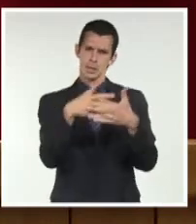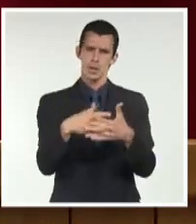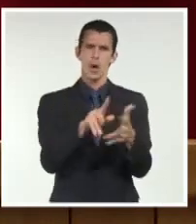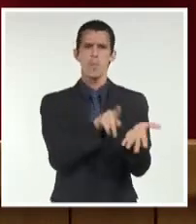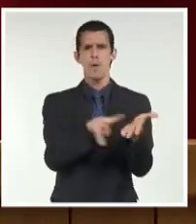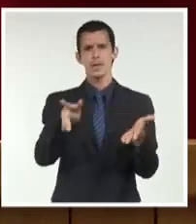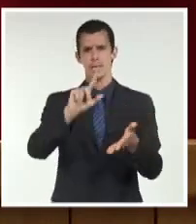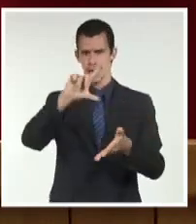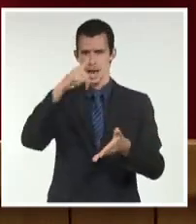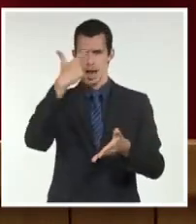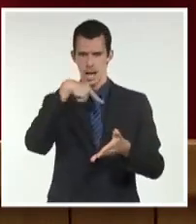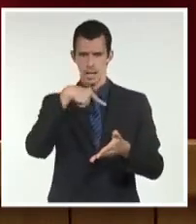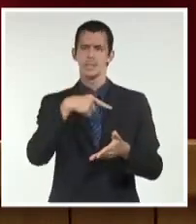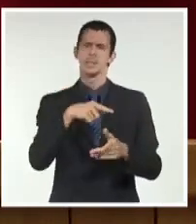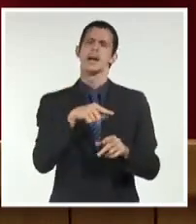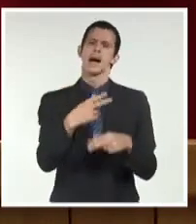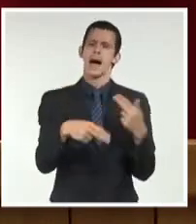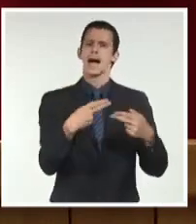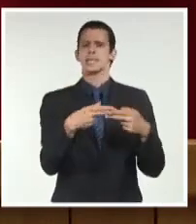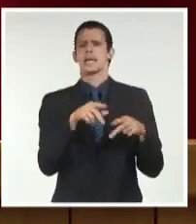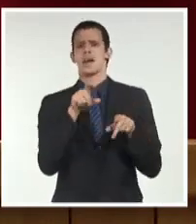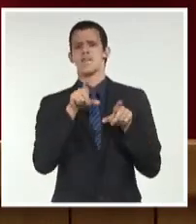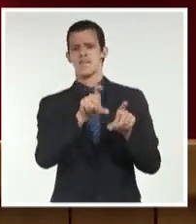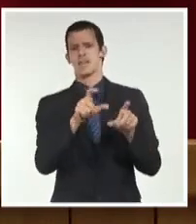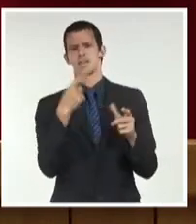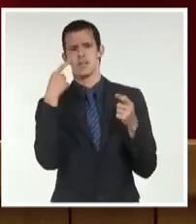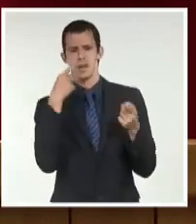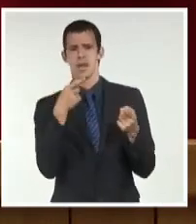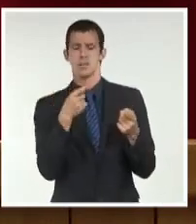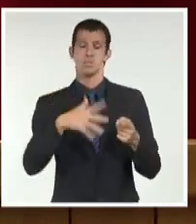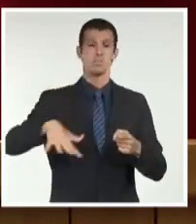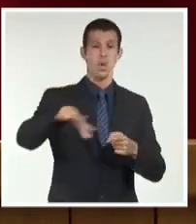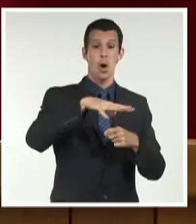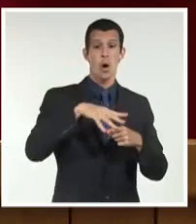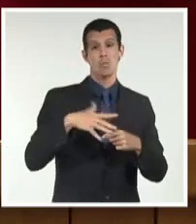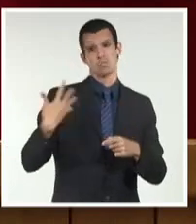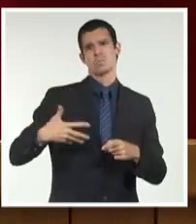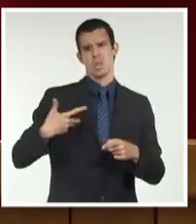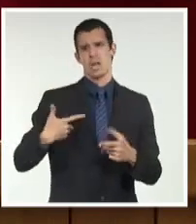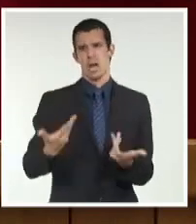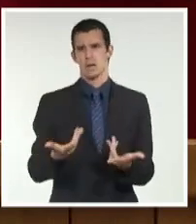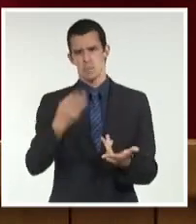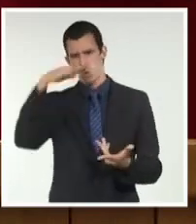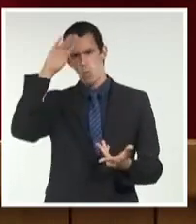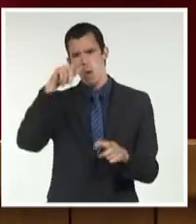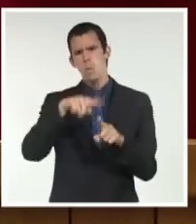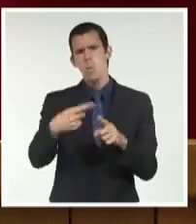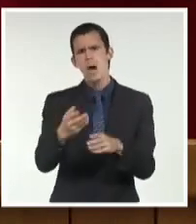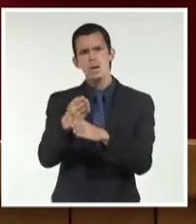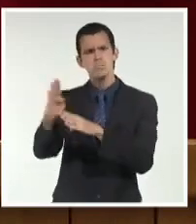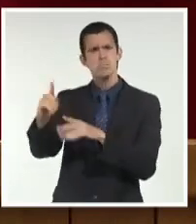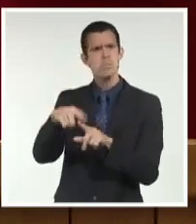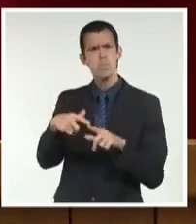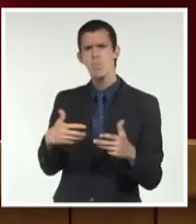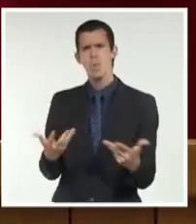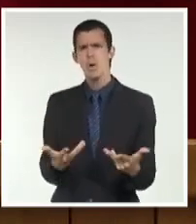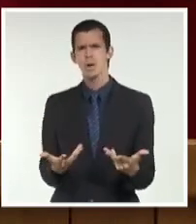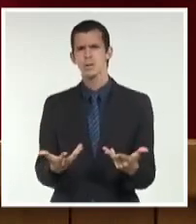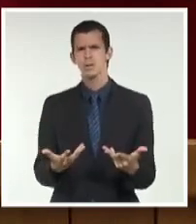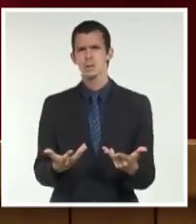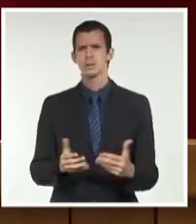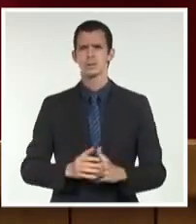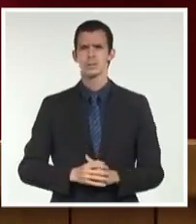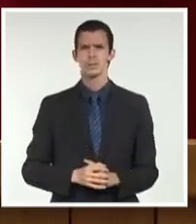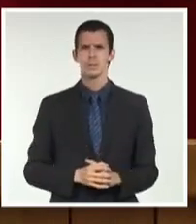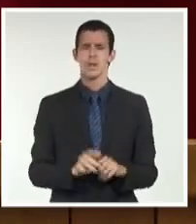La pauta de los debates la marcaron los pronunciamientos de rechazo a las exclusiones, el reclamo de que se ponga fin al bloqueo económico